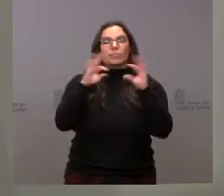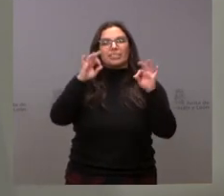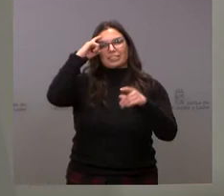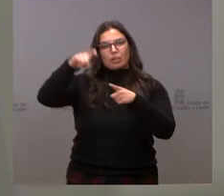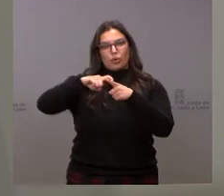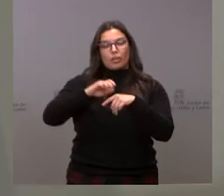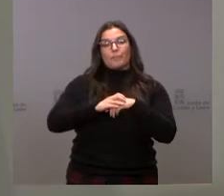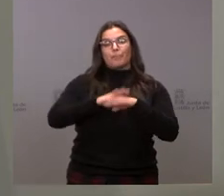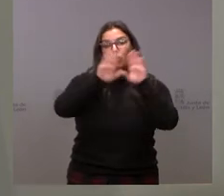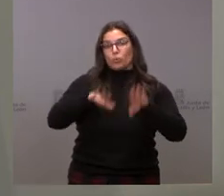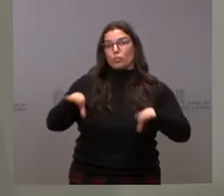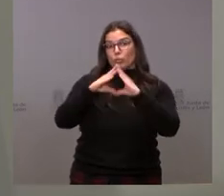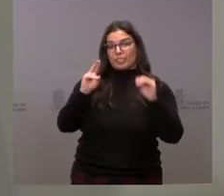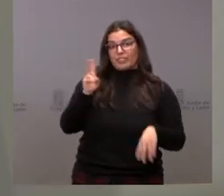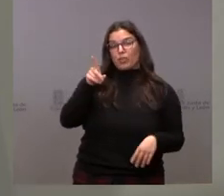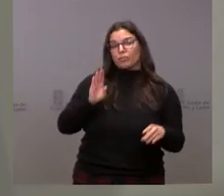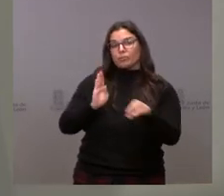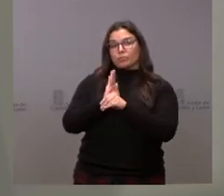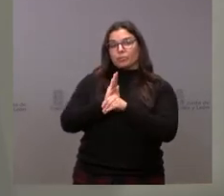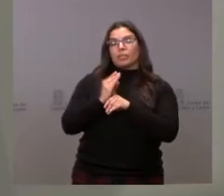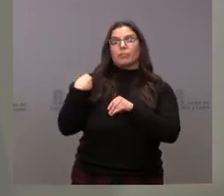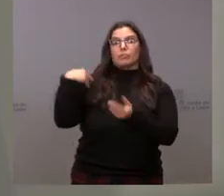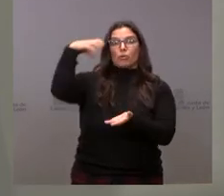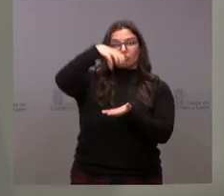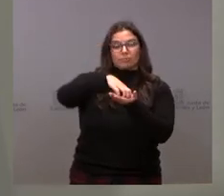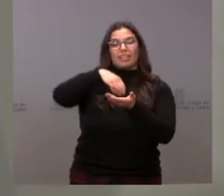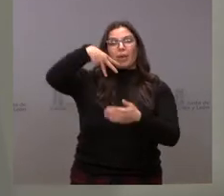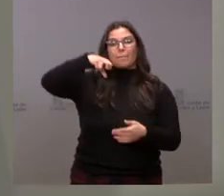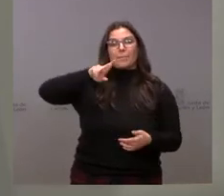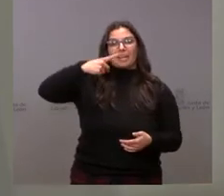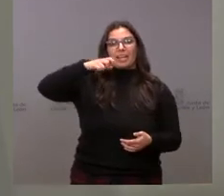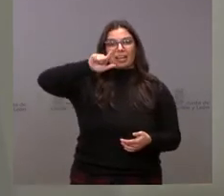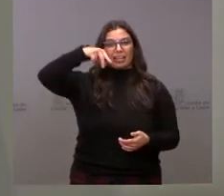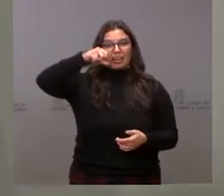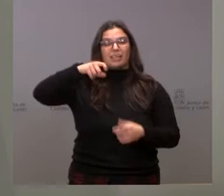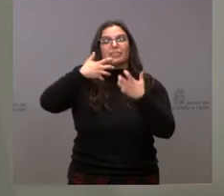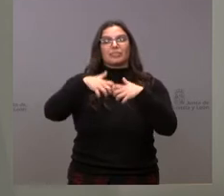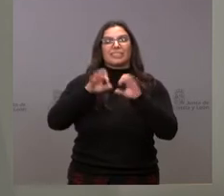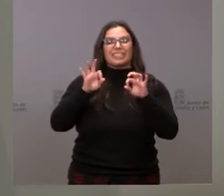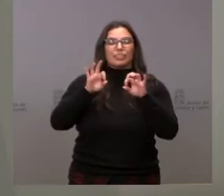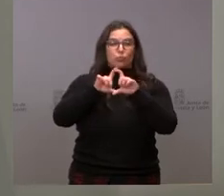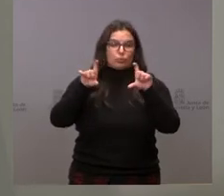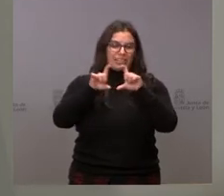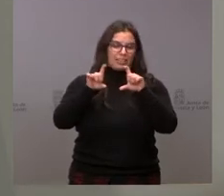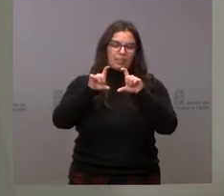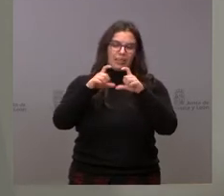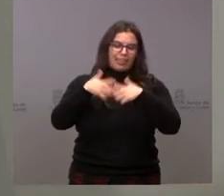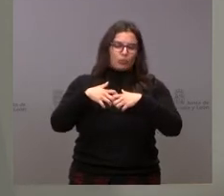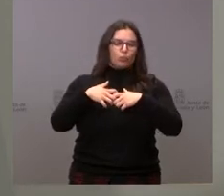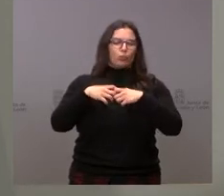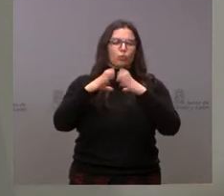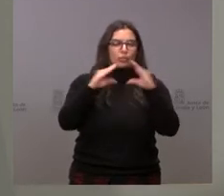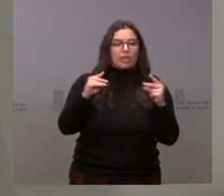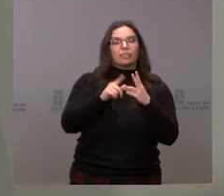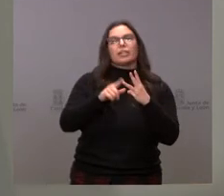de la universidad de valladolid en la sede mergelina en la escuela de ingeniería industrial en el módulo de más de más del iii del